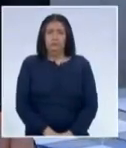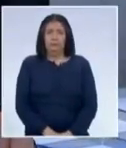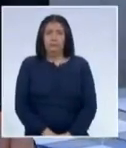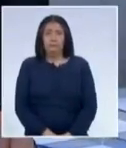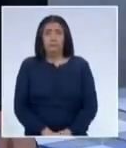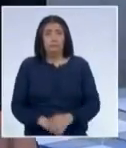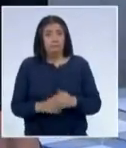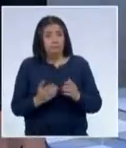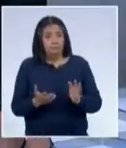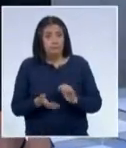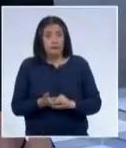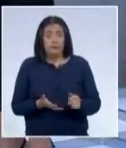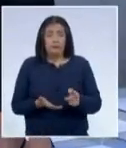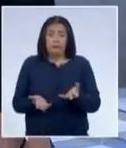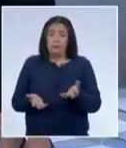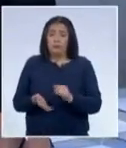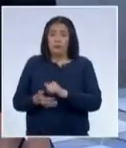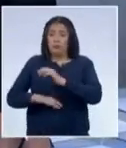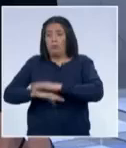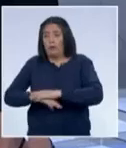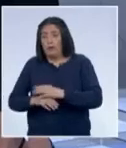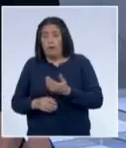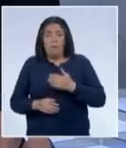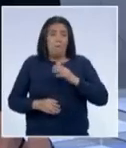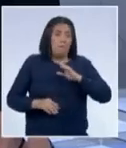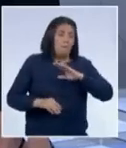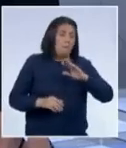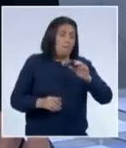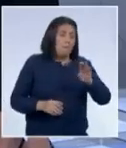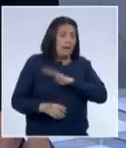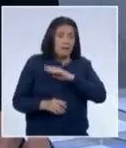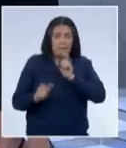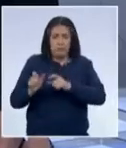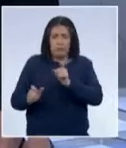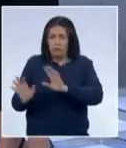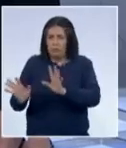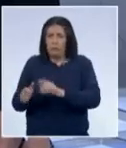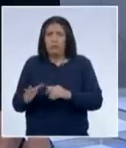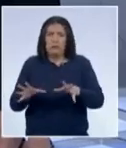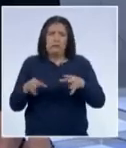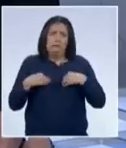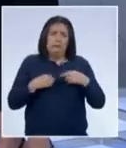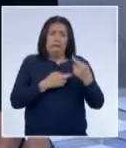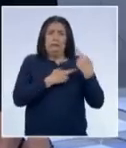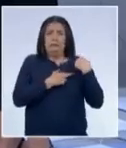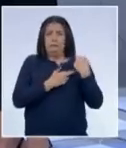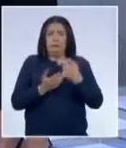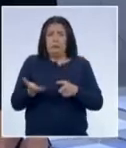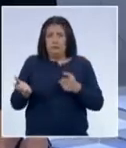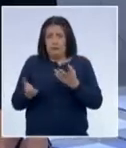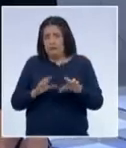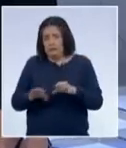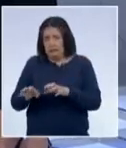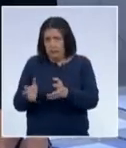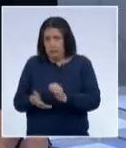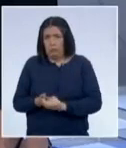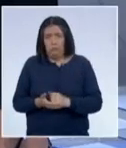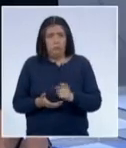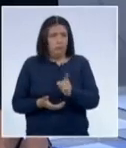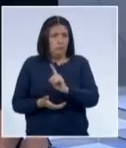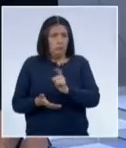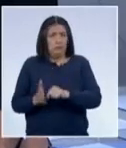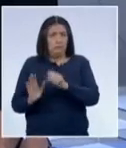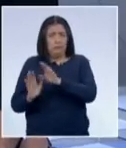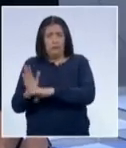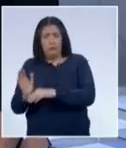esto no pasa con ser buena o mala gente pasa porque uno finalmente tiene que asumir la responsabilidad de sus acciones no es menos